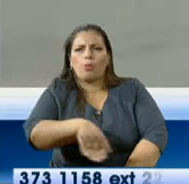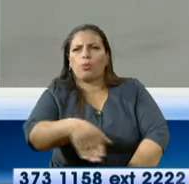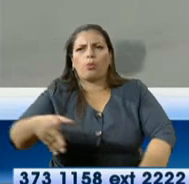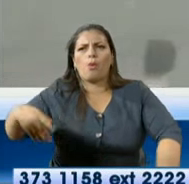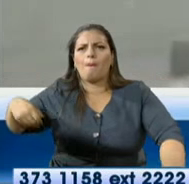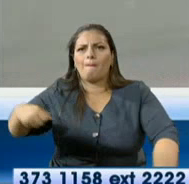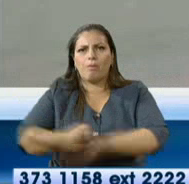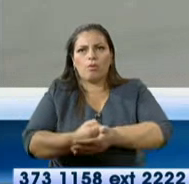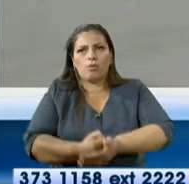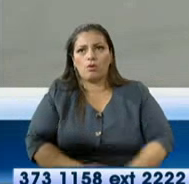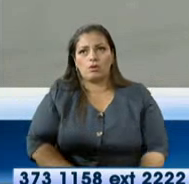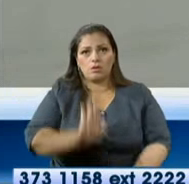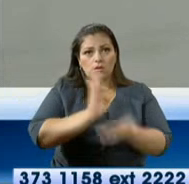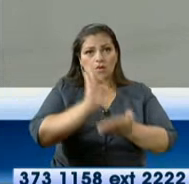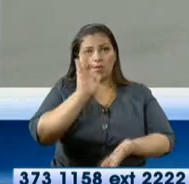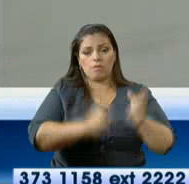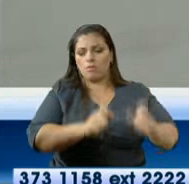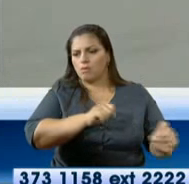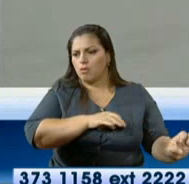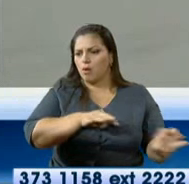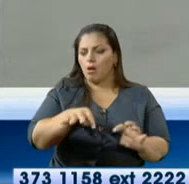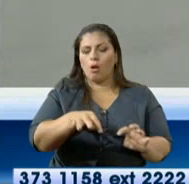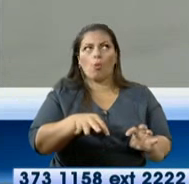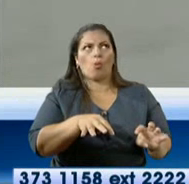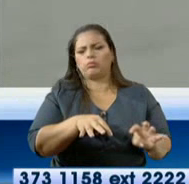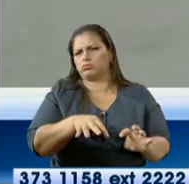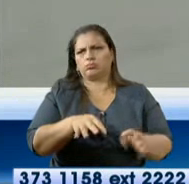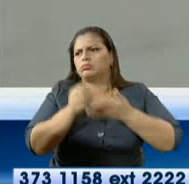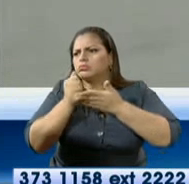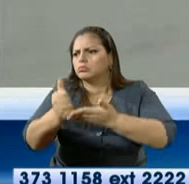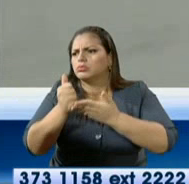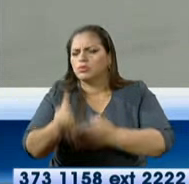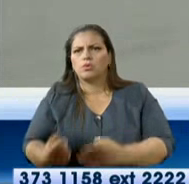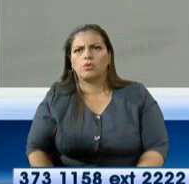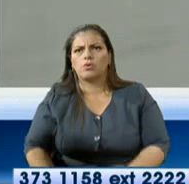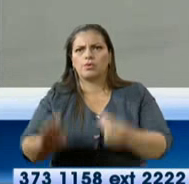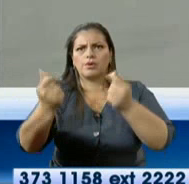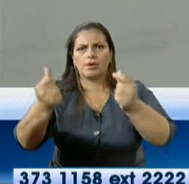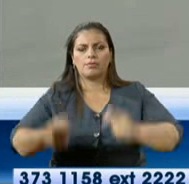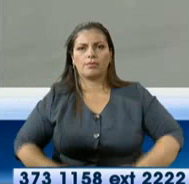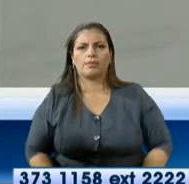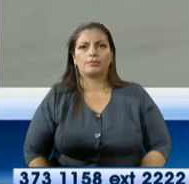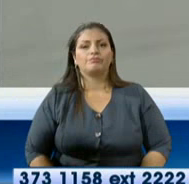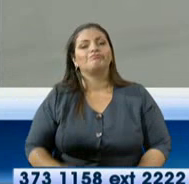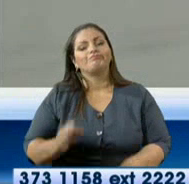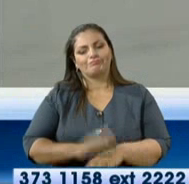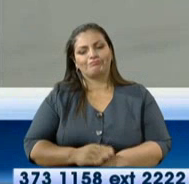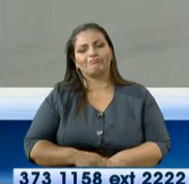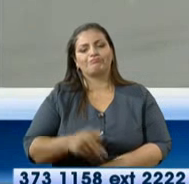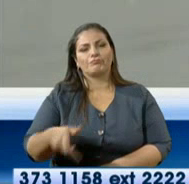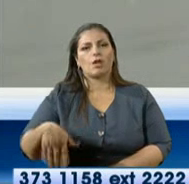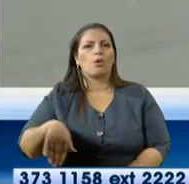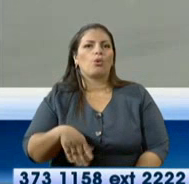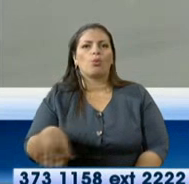de los afectados, que por varios minutos permanecen en la calzada. Una mala maniobra habría sido la causante del